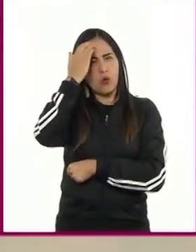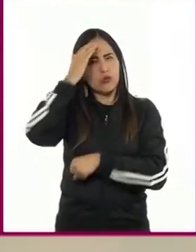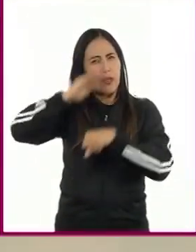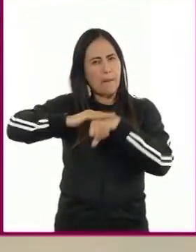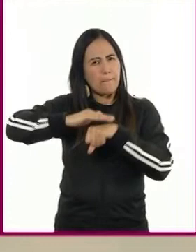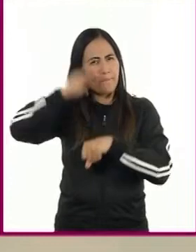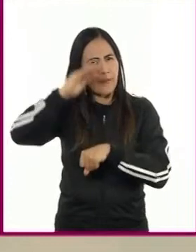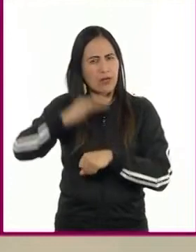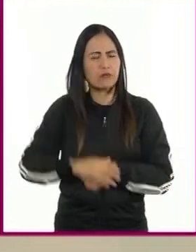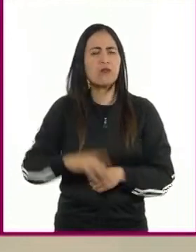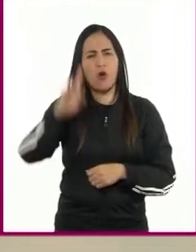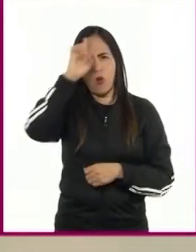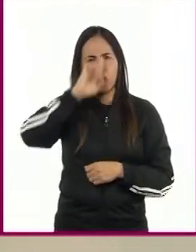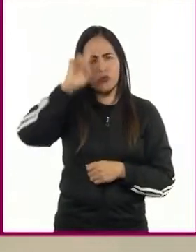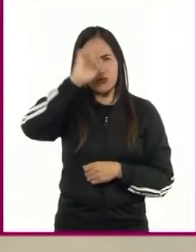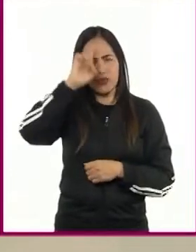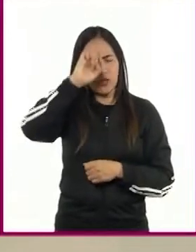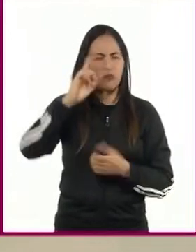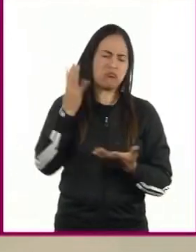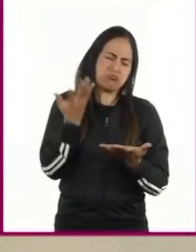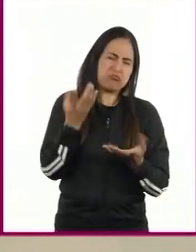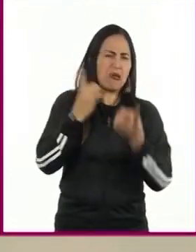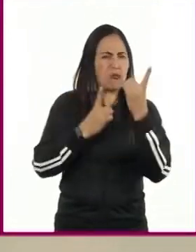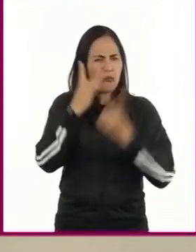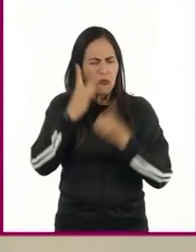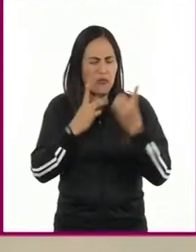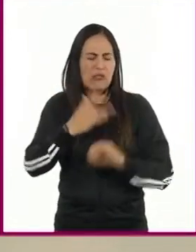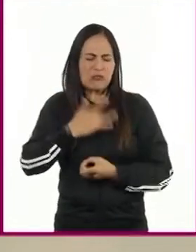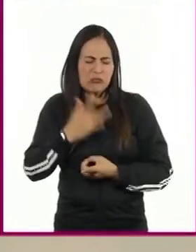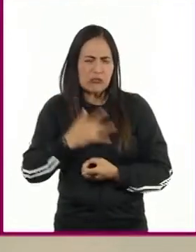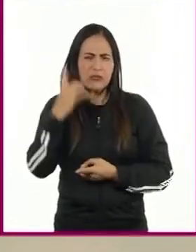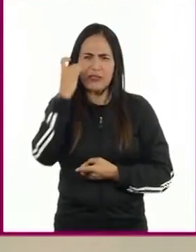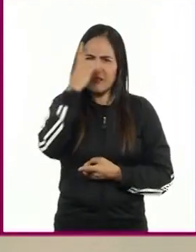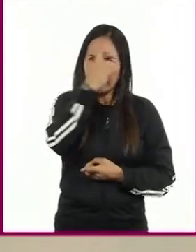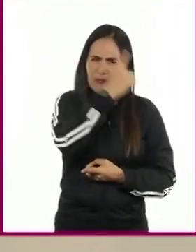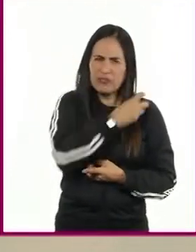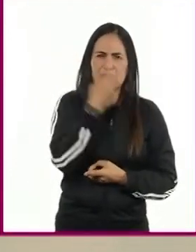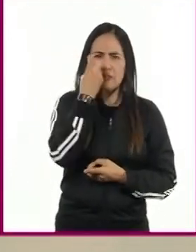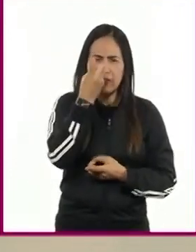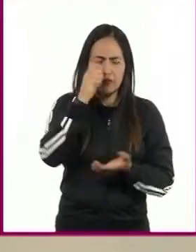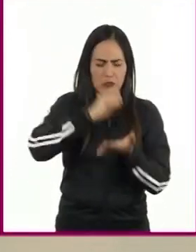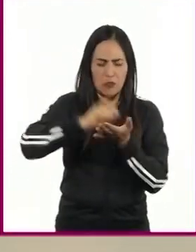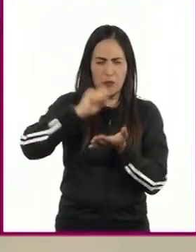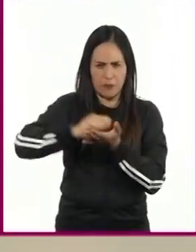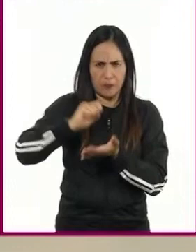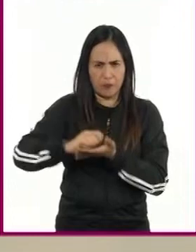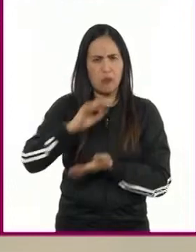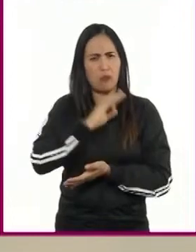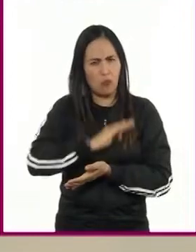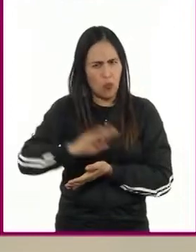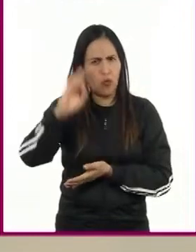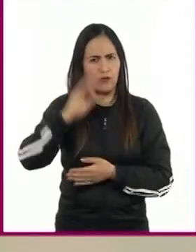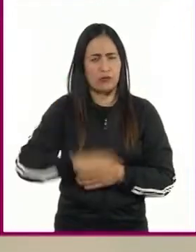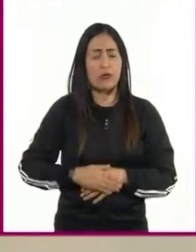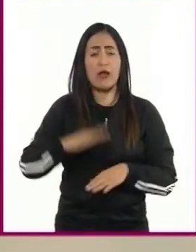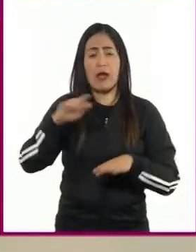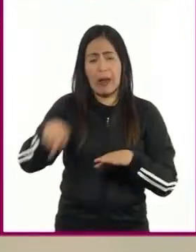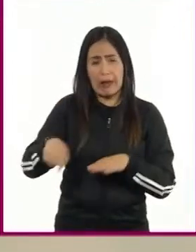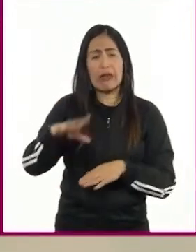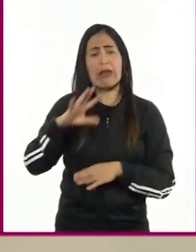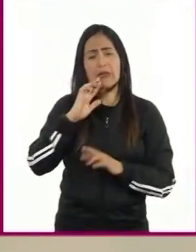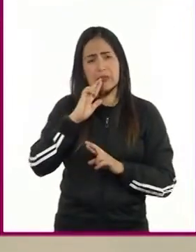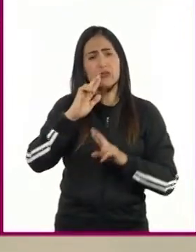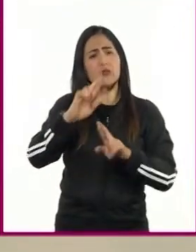que les recomiendo llevar un registro de las dudas, inquietudes o dificultades que surjan al resolver los planteamientos, pues muchas de estas las